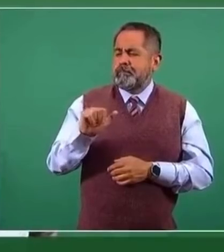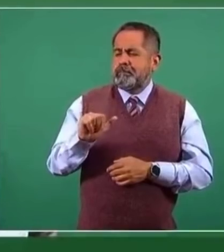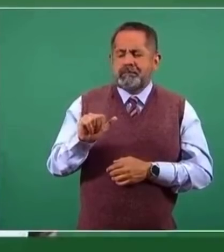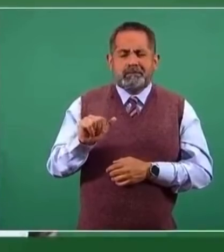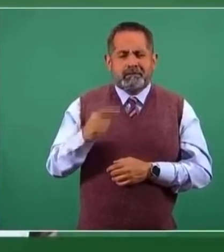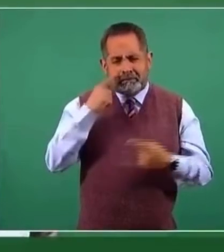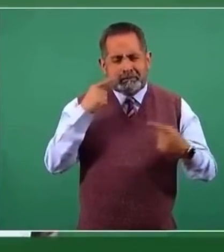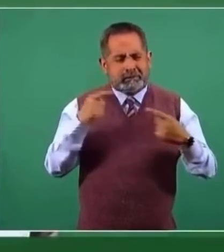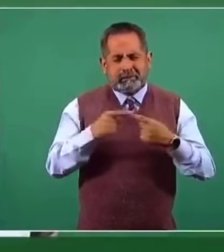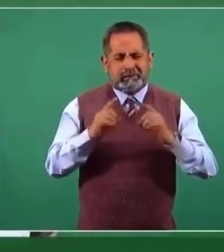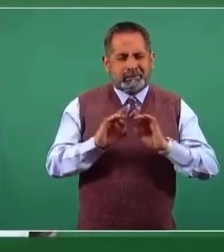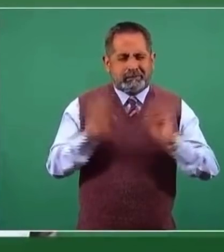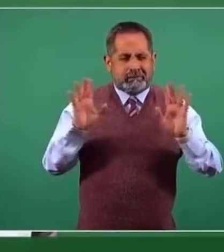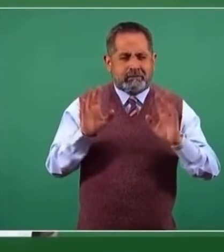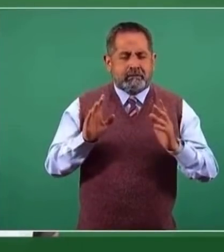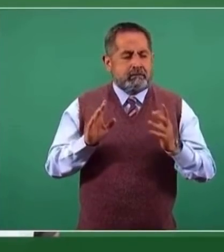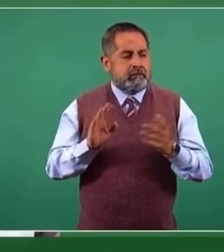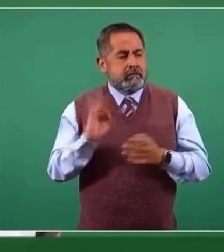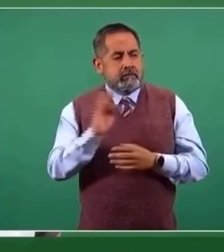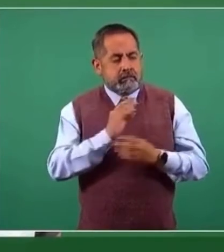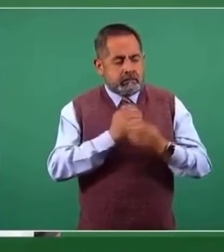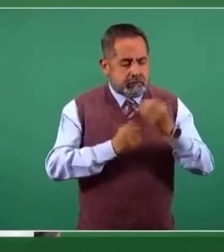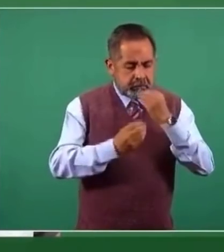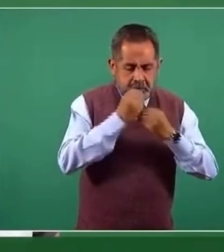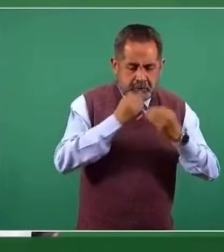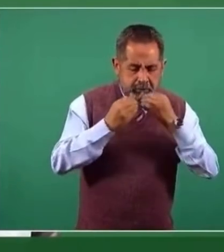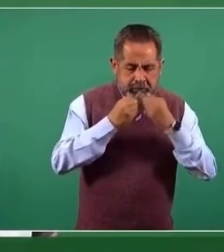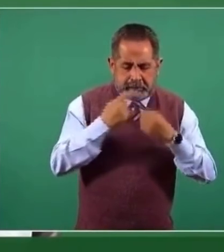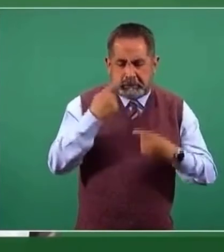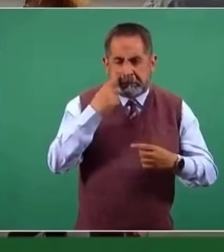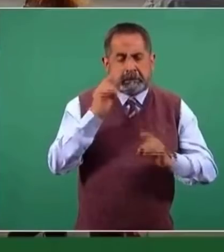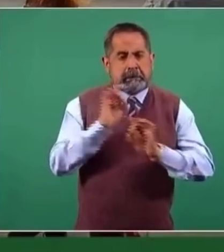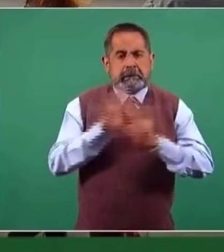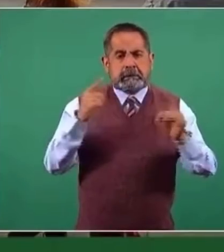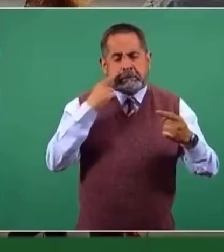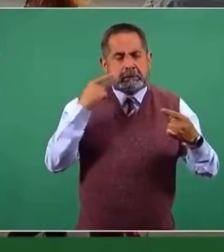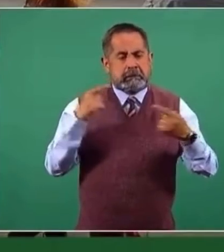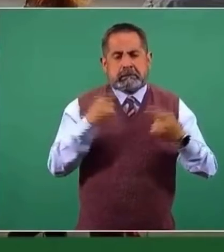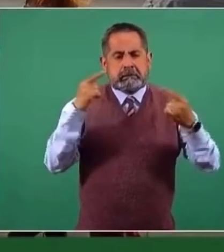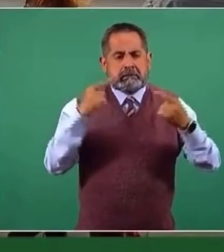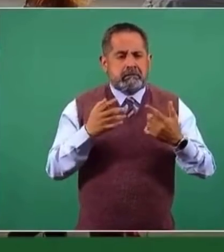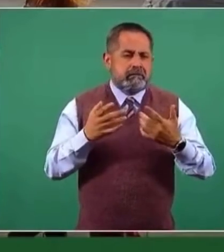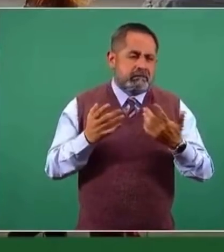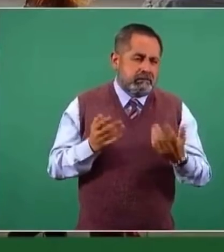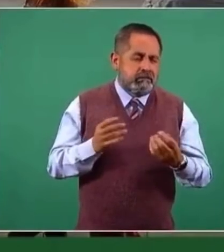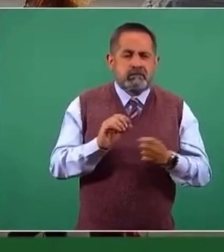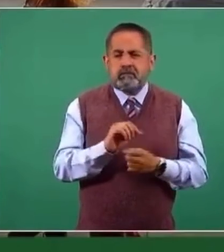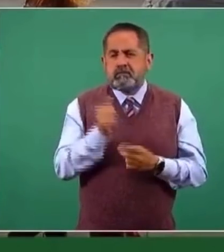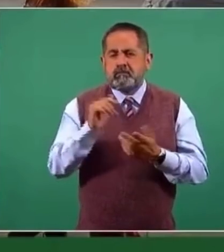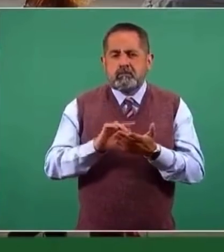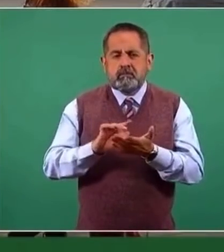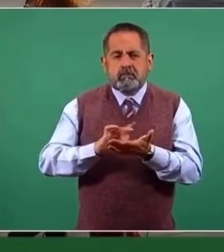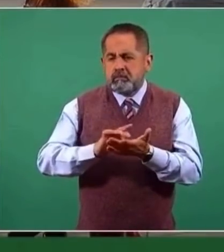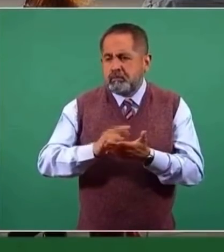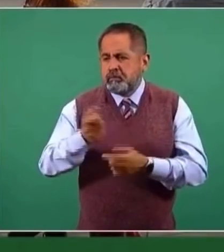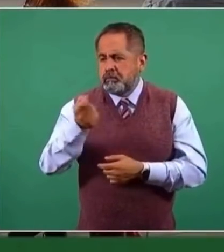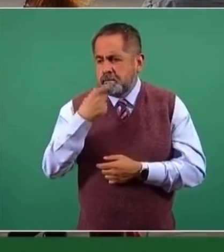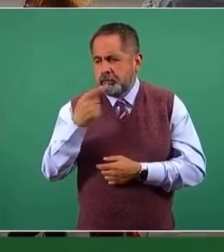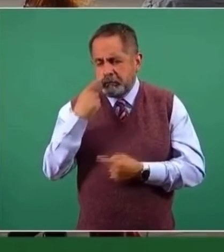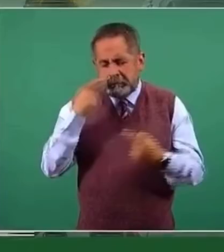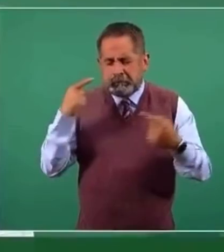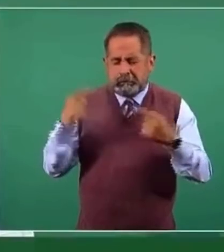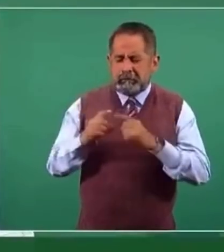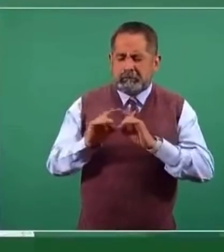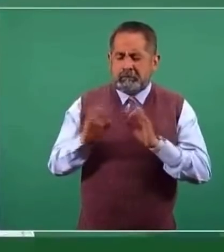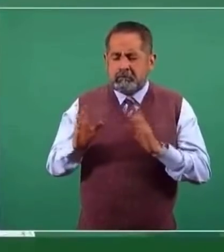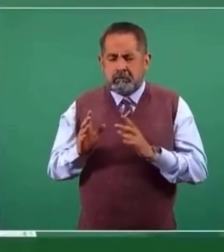ver a lo mejor con algunos tipos de alimentos, con algunos tipos de medicamentos o algunas otras sustancias o químicos,